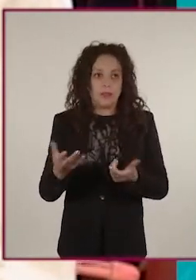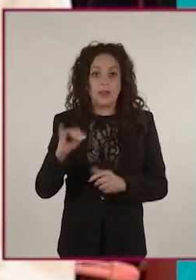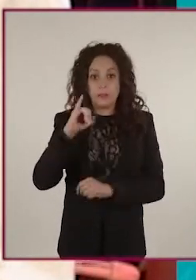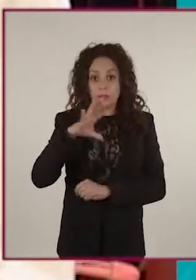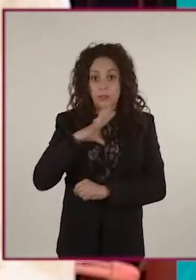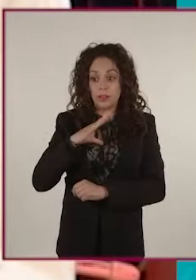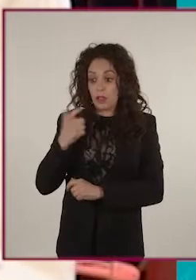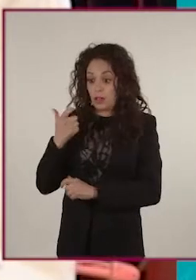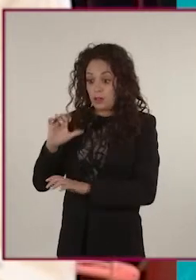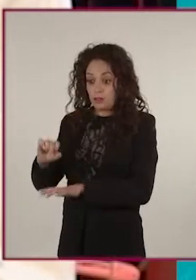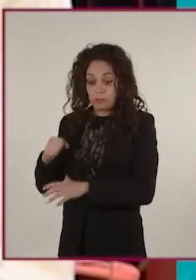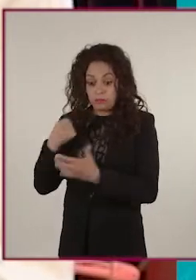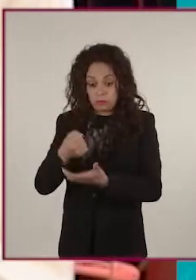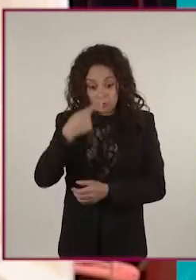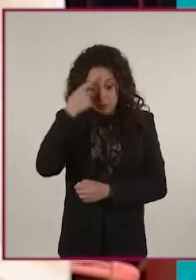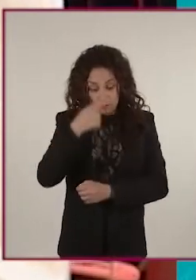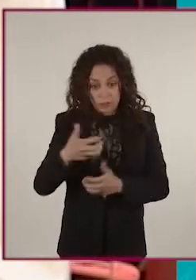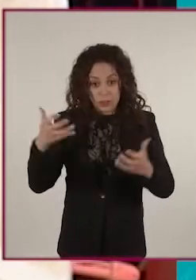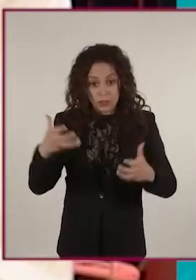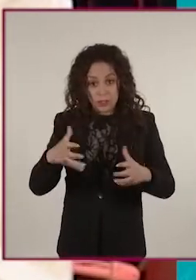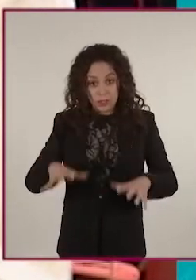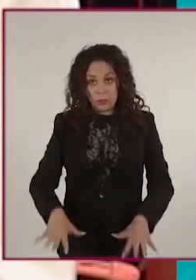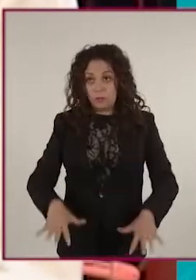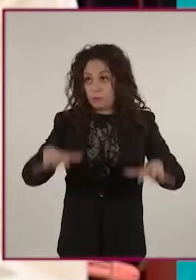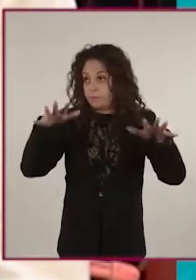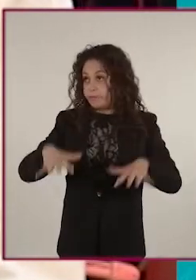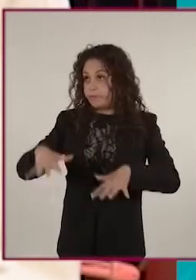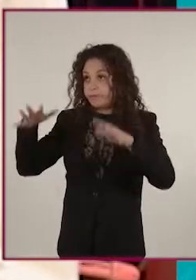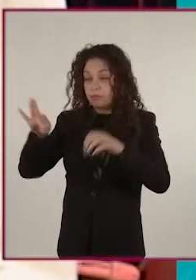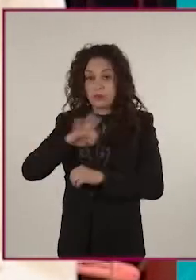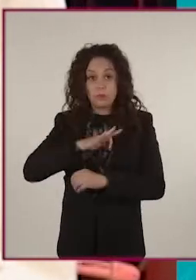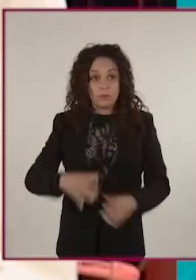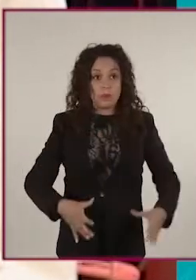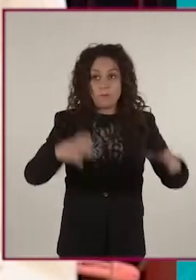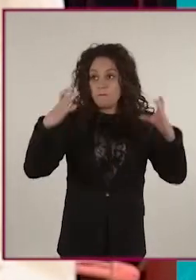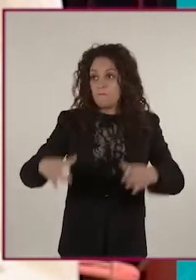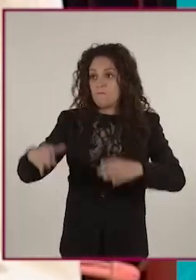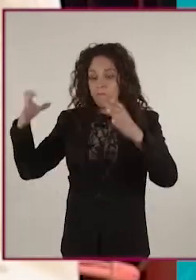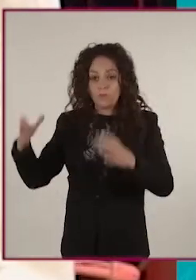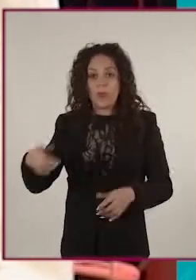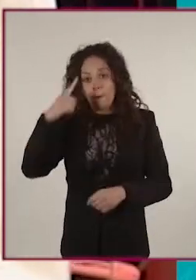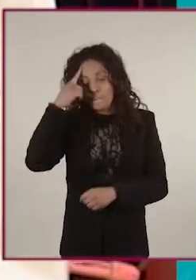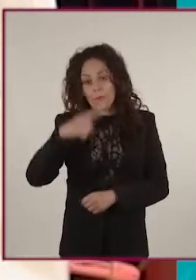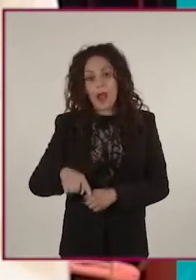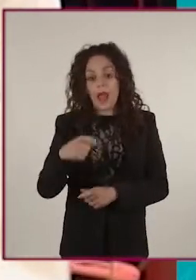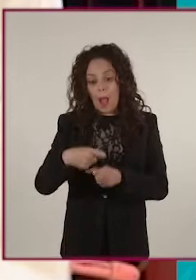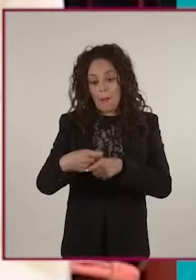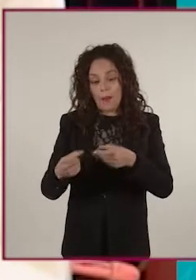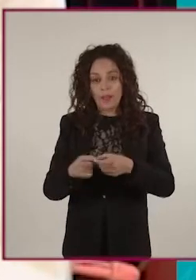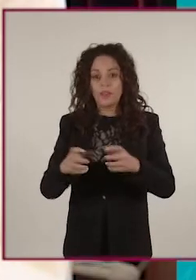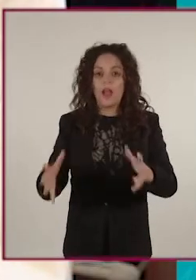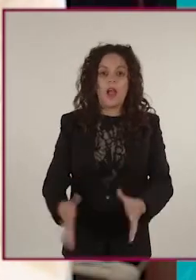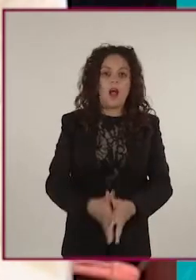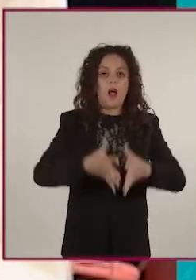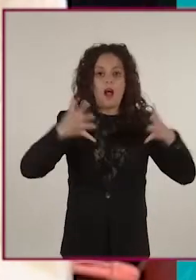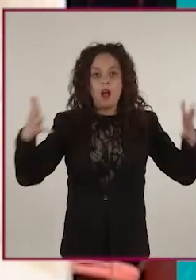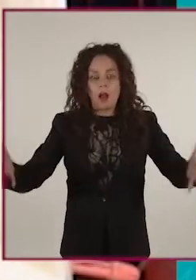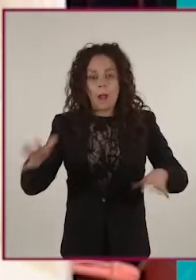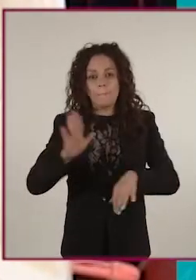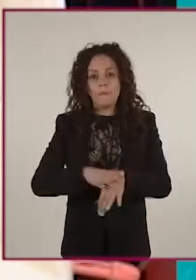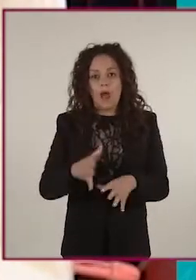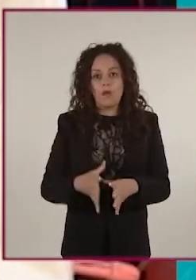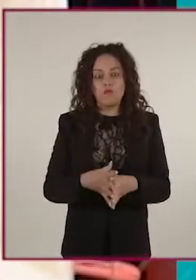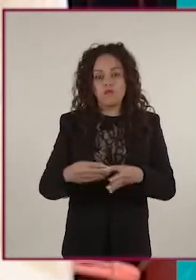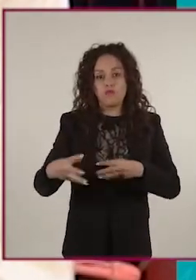construir las plantas de producción en donde se pueda crecer la bacteria a gran escala, ¿no? Pero es